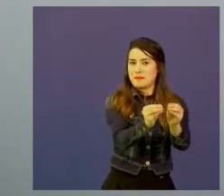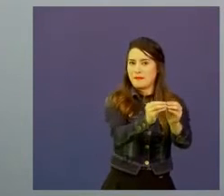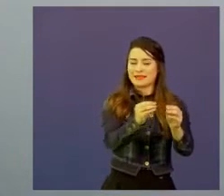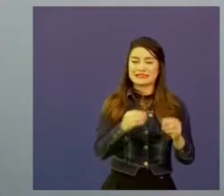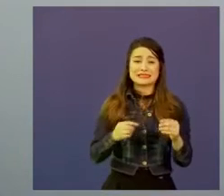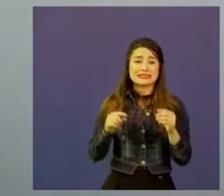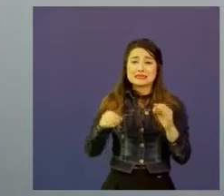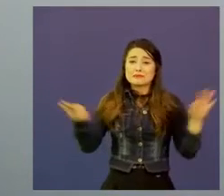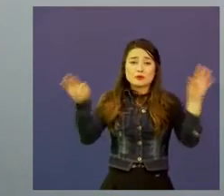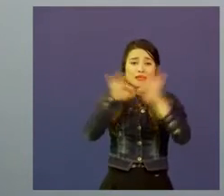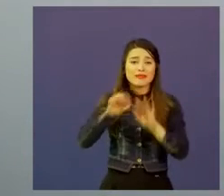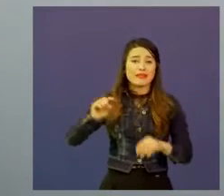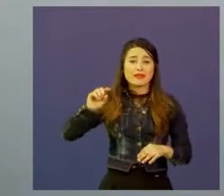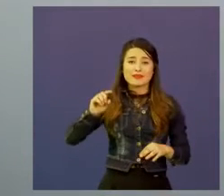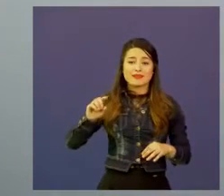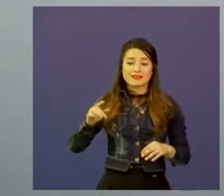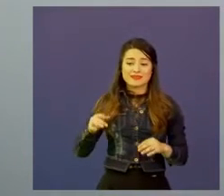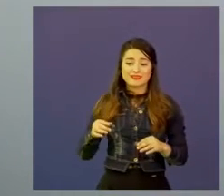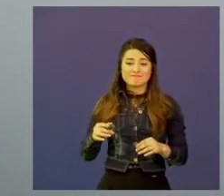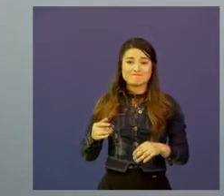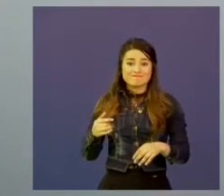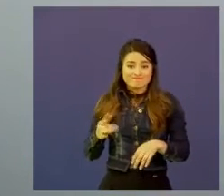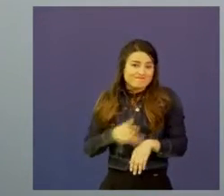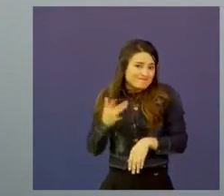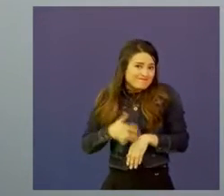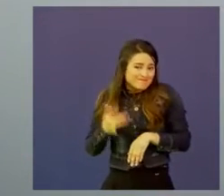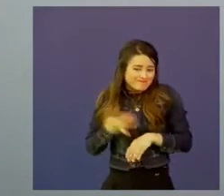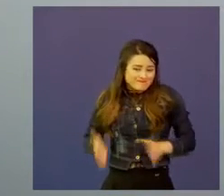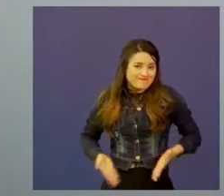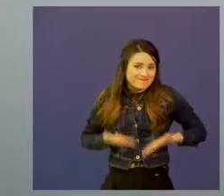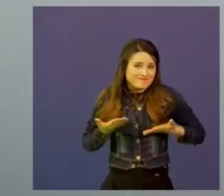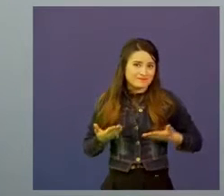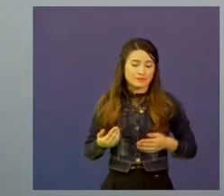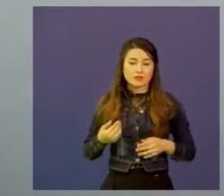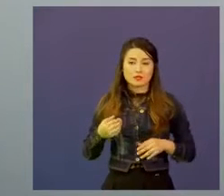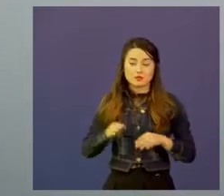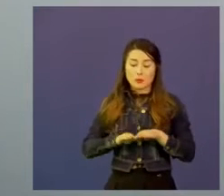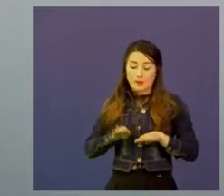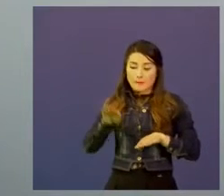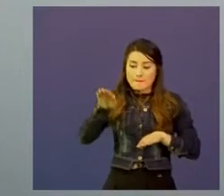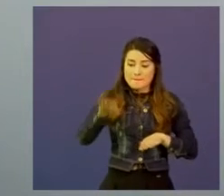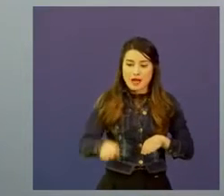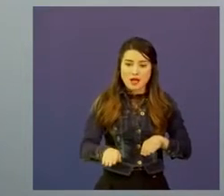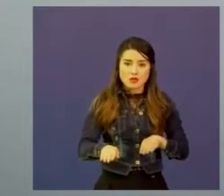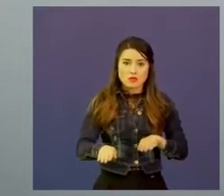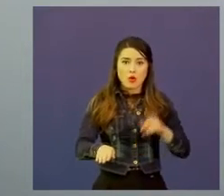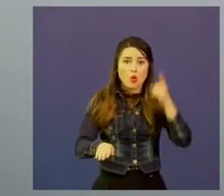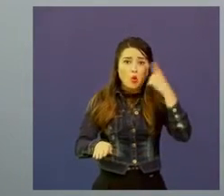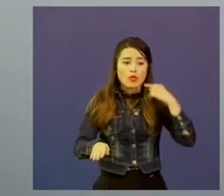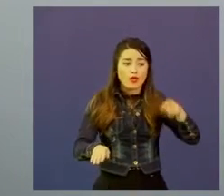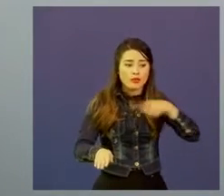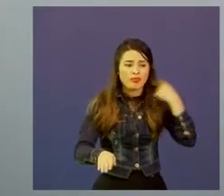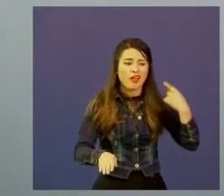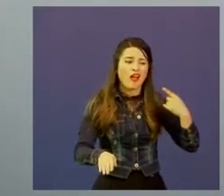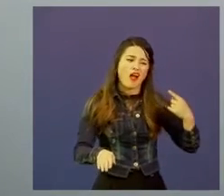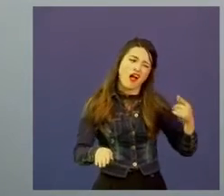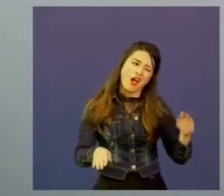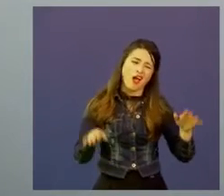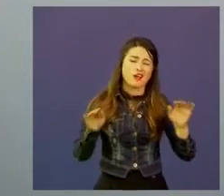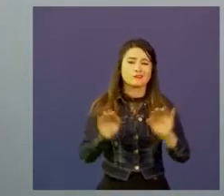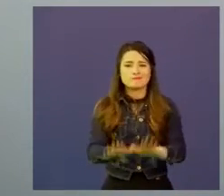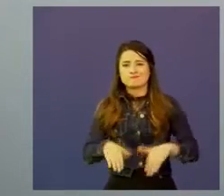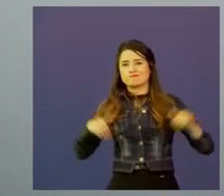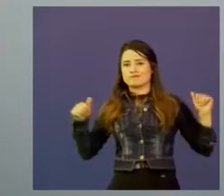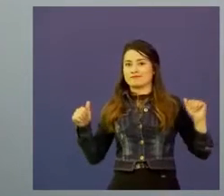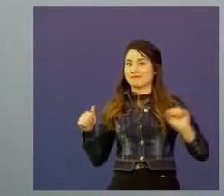motivarse y permanecer. Es decir, no desistir, porque si empezamos y encontramos dificultades y las nos alejamos, allí no